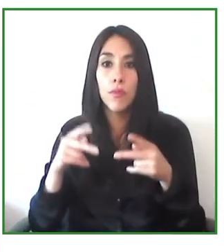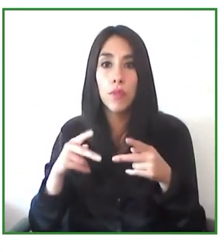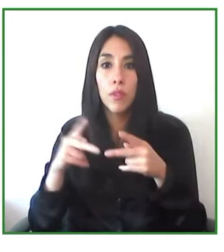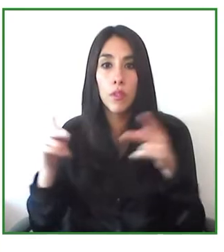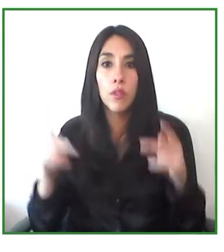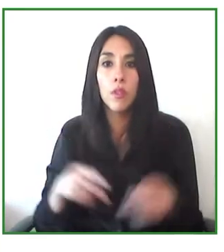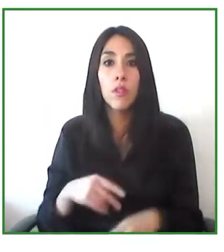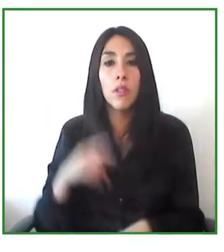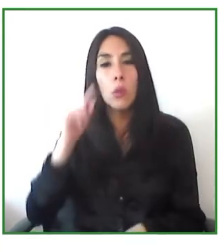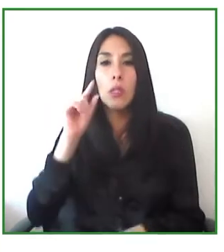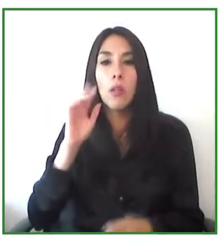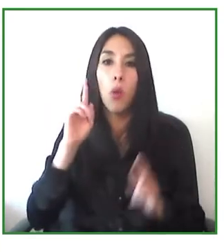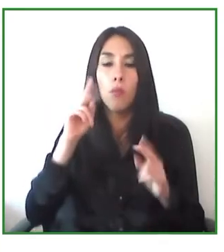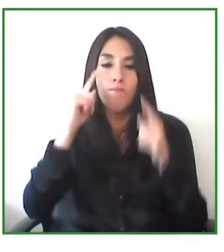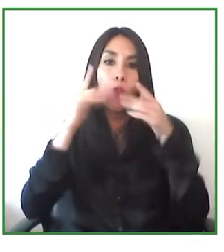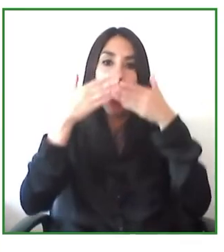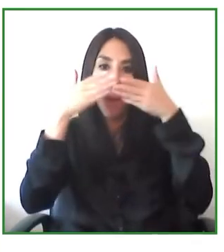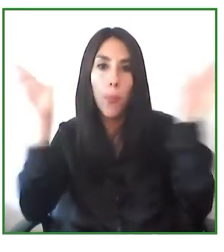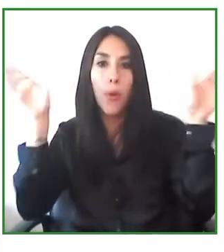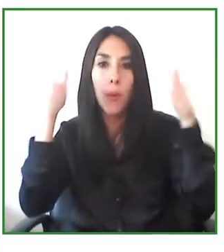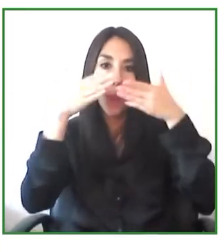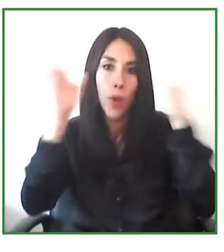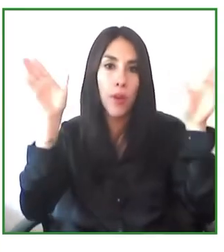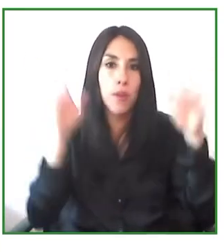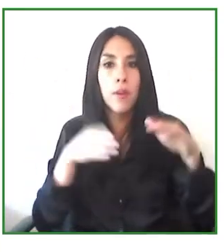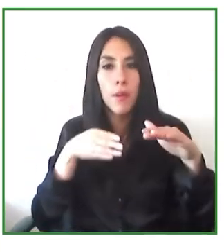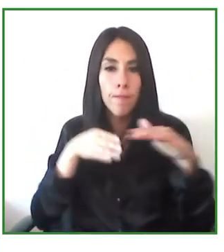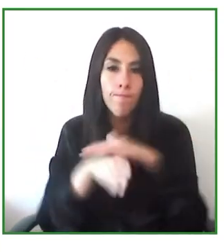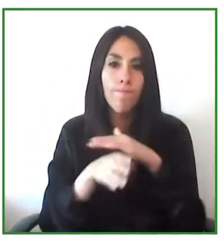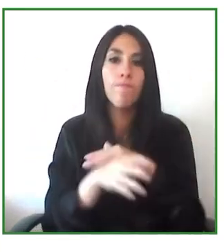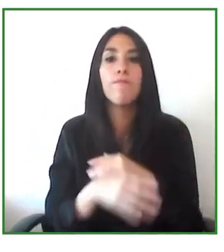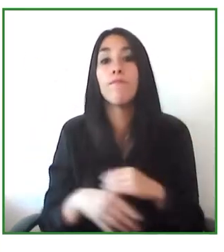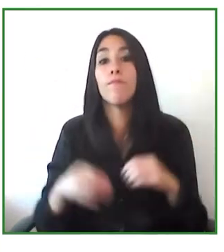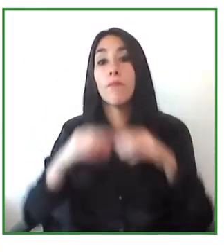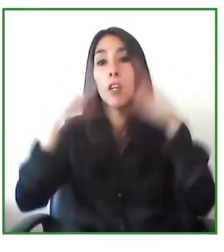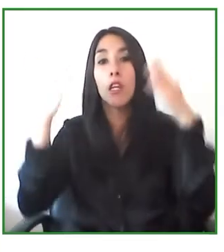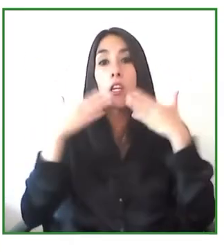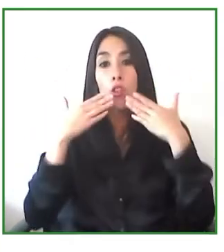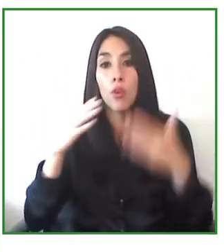Muchas gracias a todos ustedes por este espacio que es tan importante.